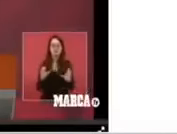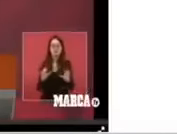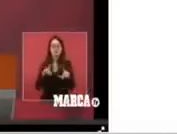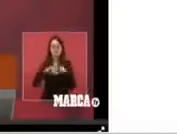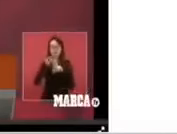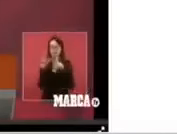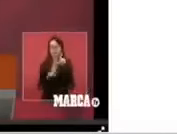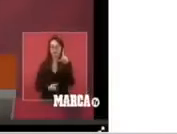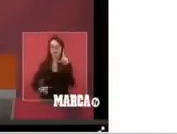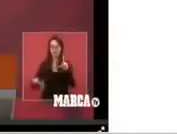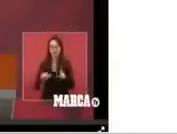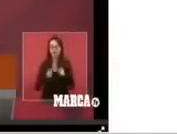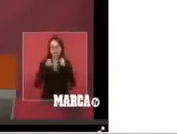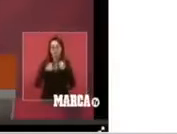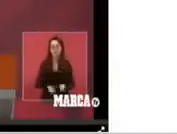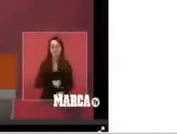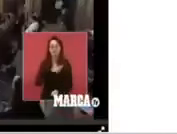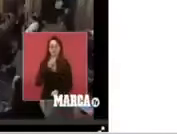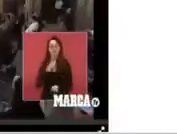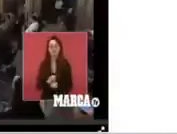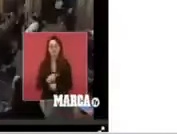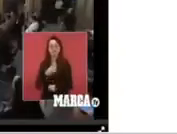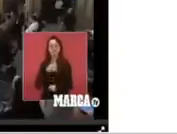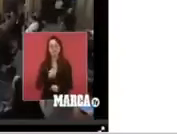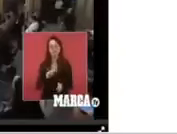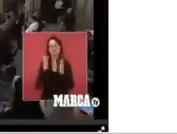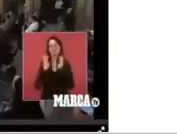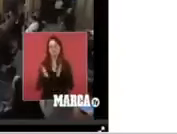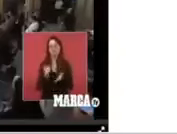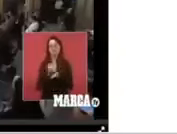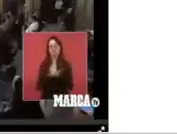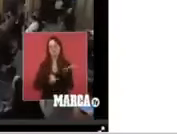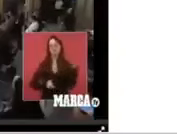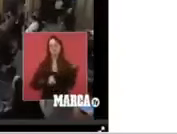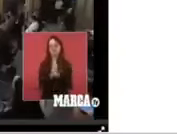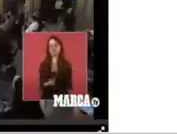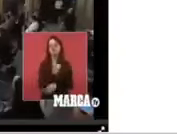nacional. Ya tomé esa decisión.